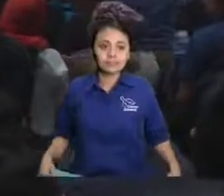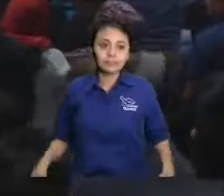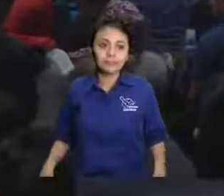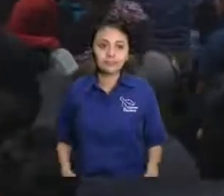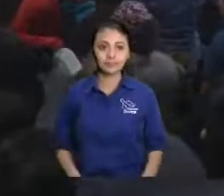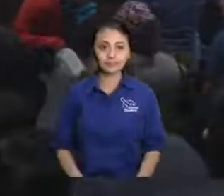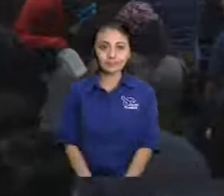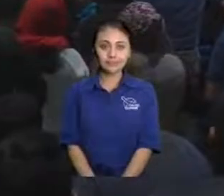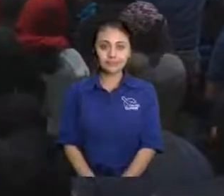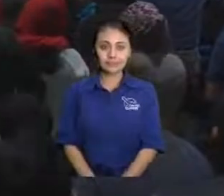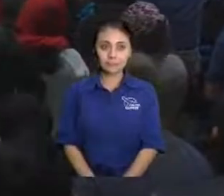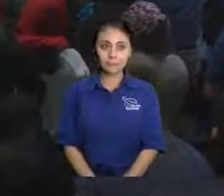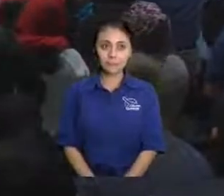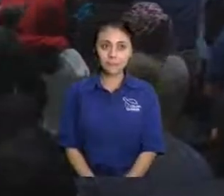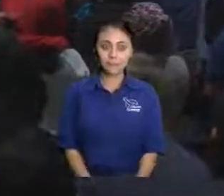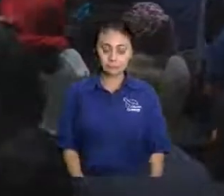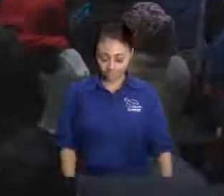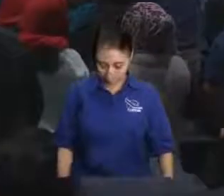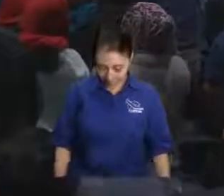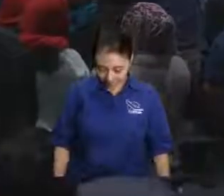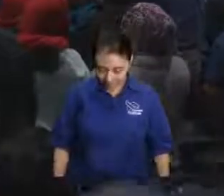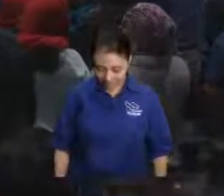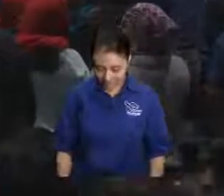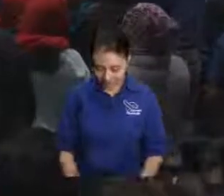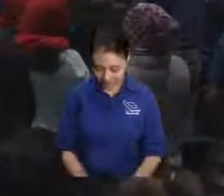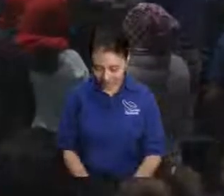al año renuevo. Y no se va a terminar el renuevo.